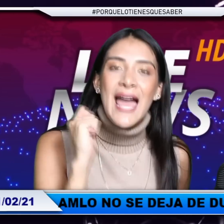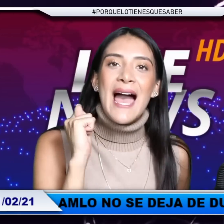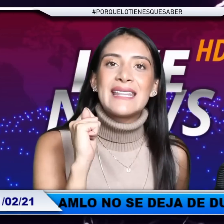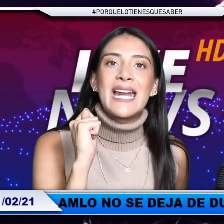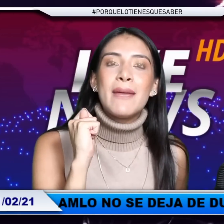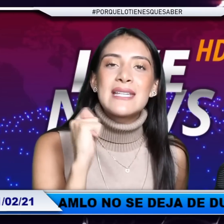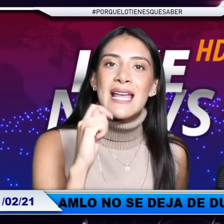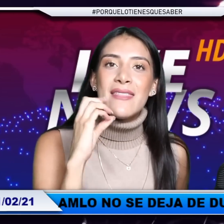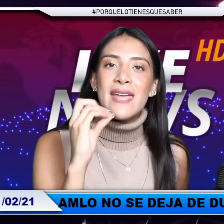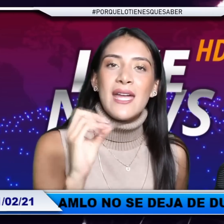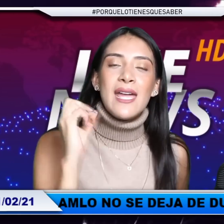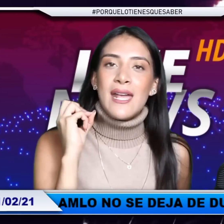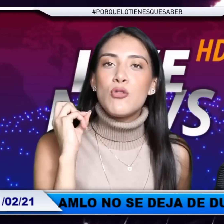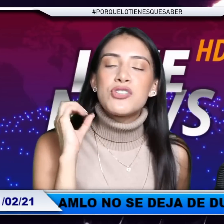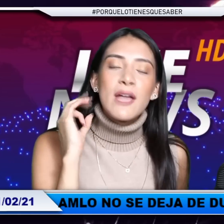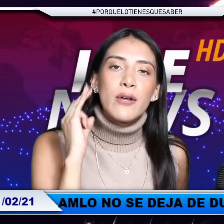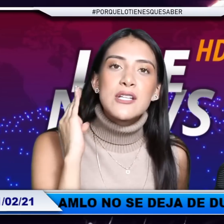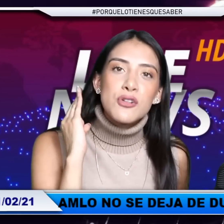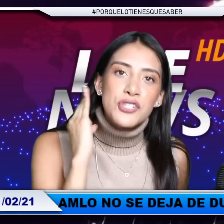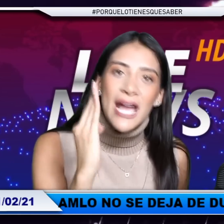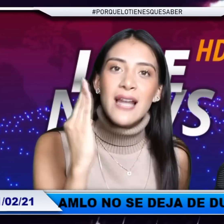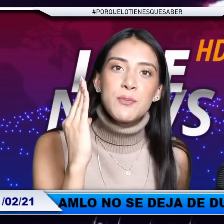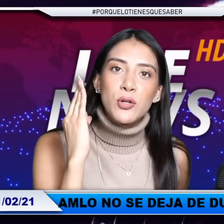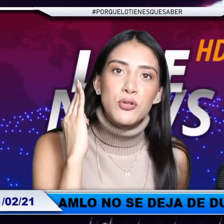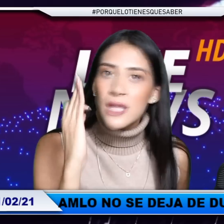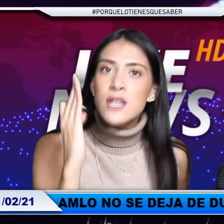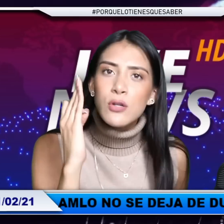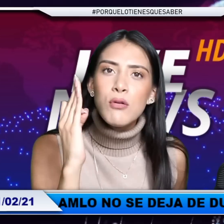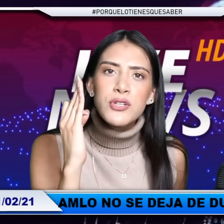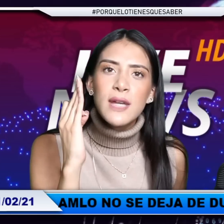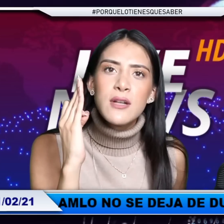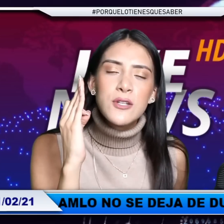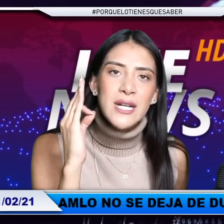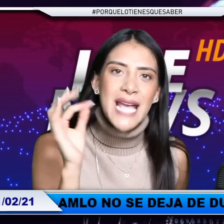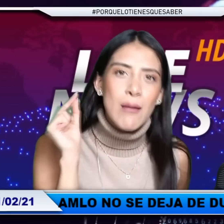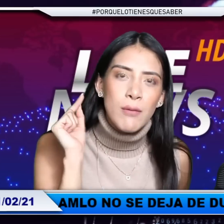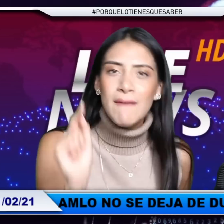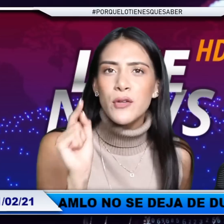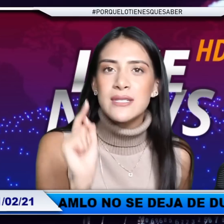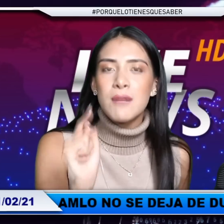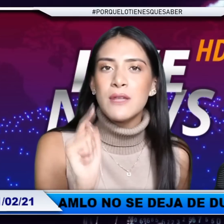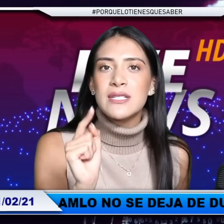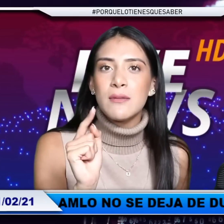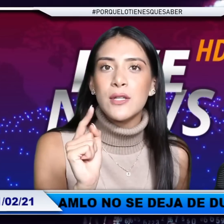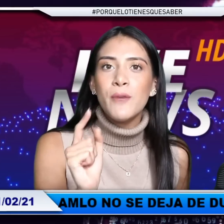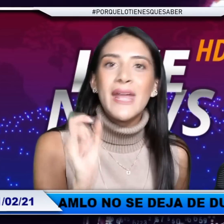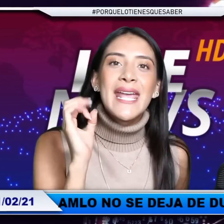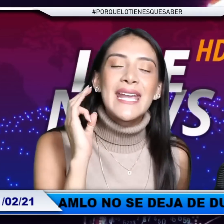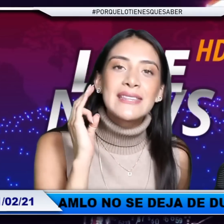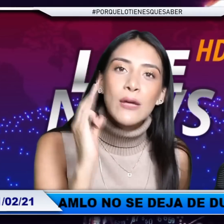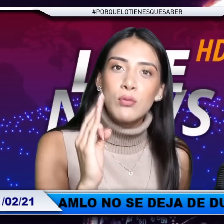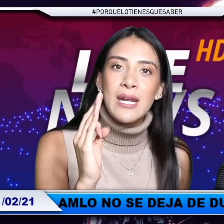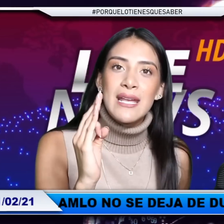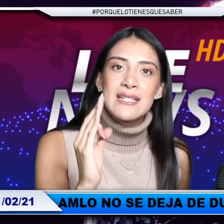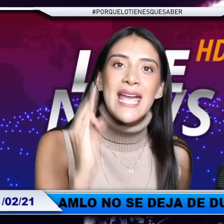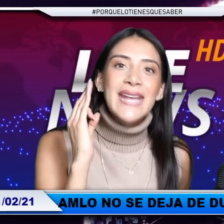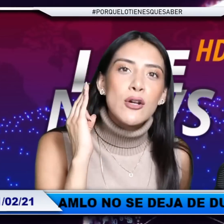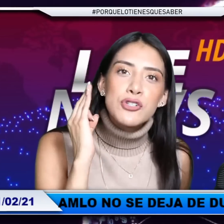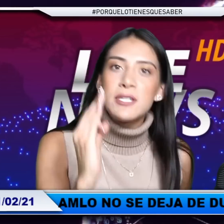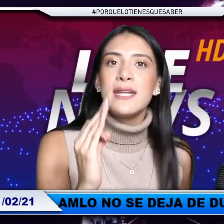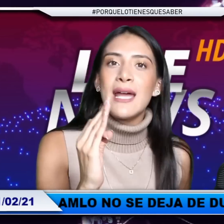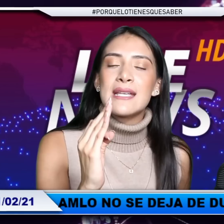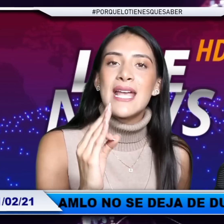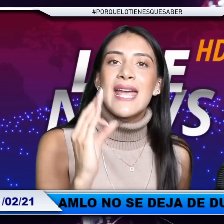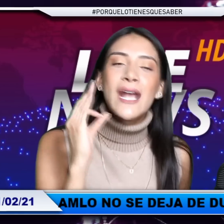canal, a través de luchadores sociales, porque ustedes son luchadores sociales. Al momento de estar viendo este video, que te unas, que